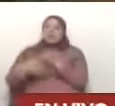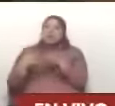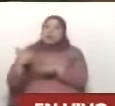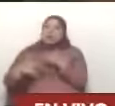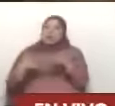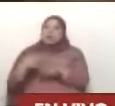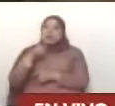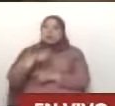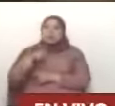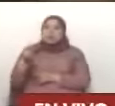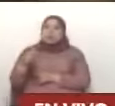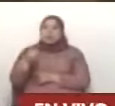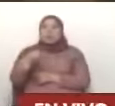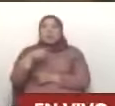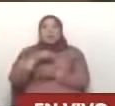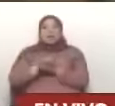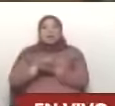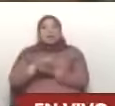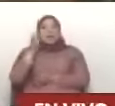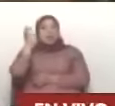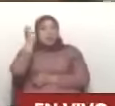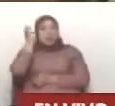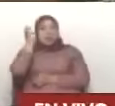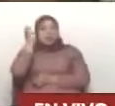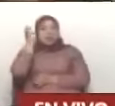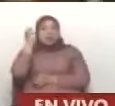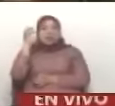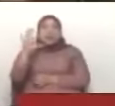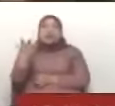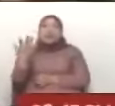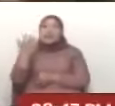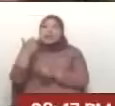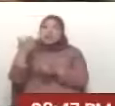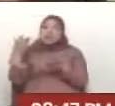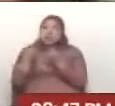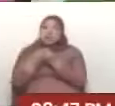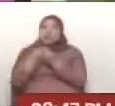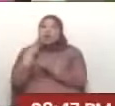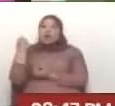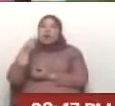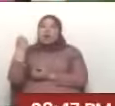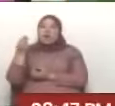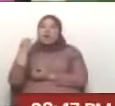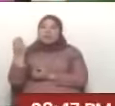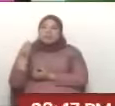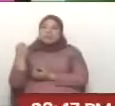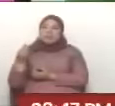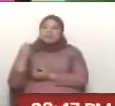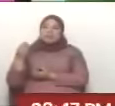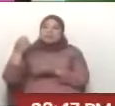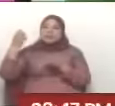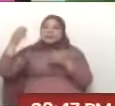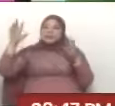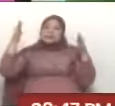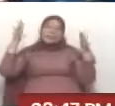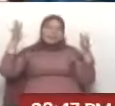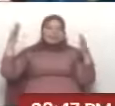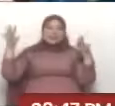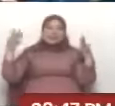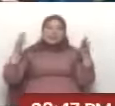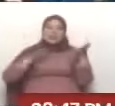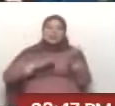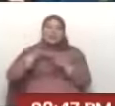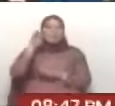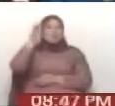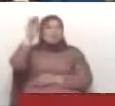generación eres tú, Victoria Valentina, la quinta generación genial, que va, mira, para arriba,